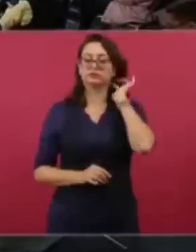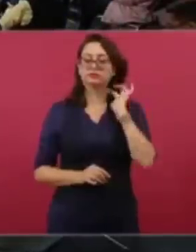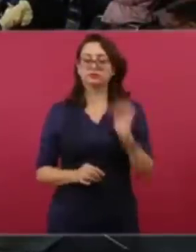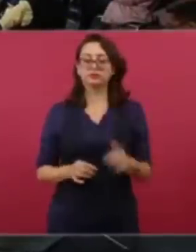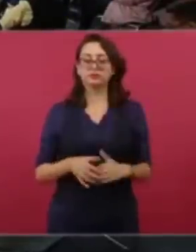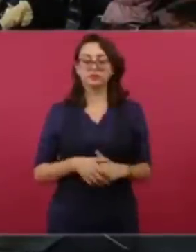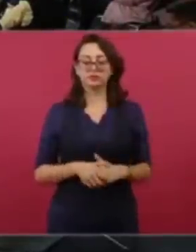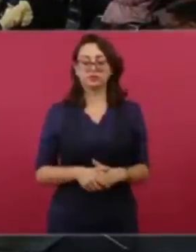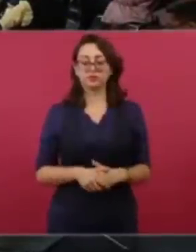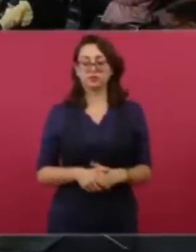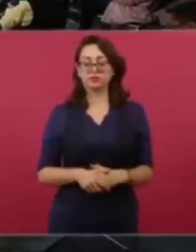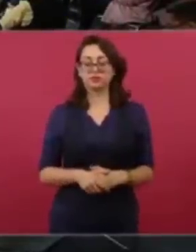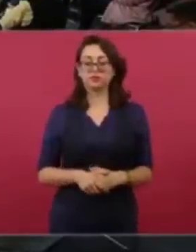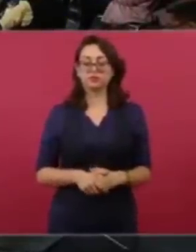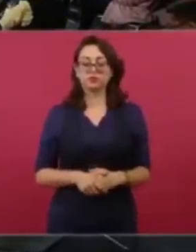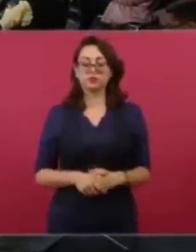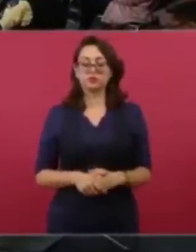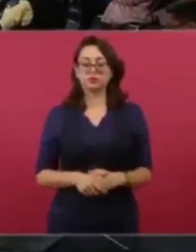Pues a lo mejor